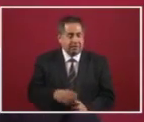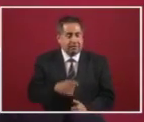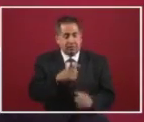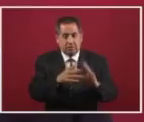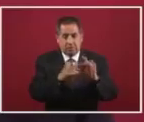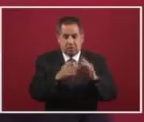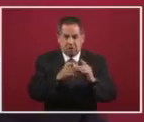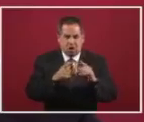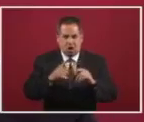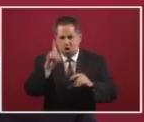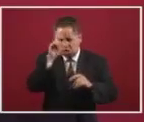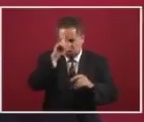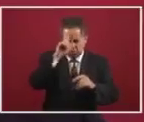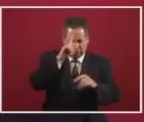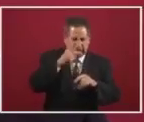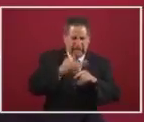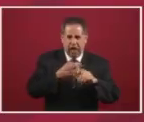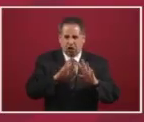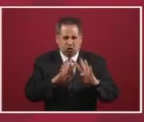Inmediatamente un consejo,